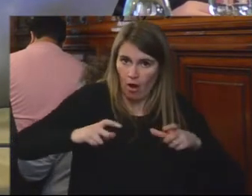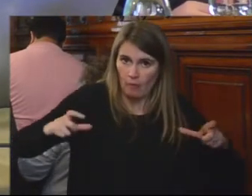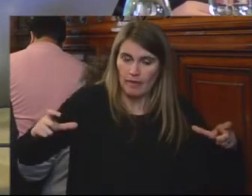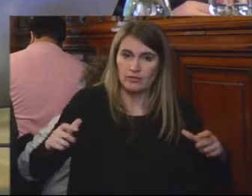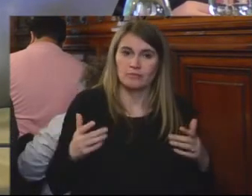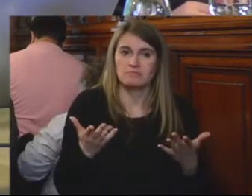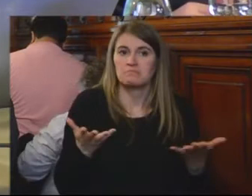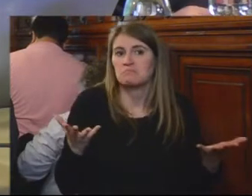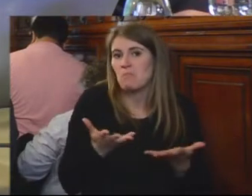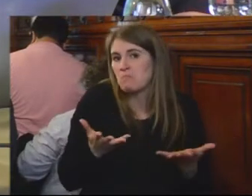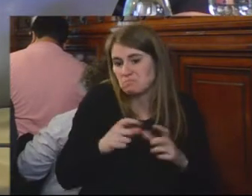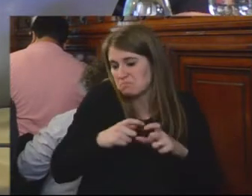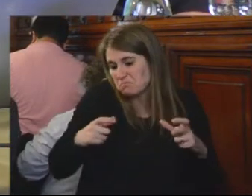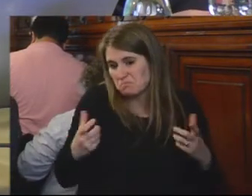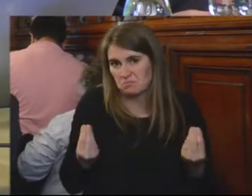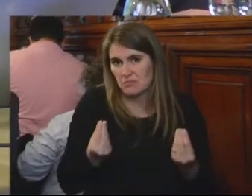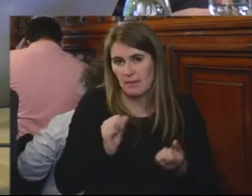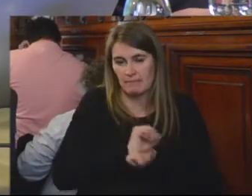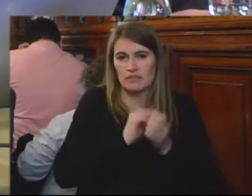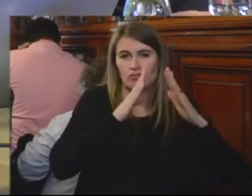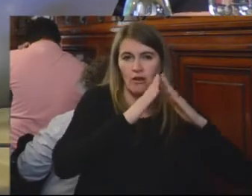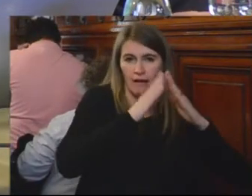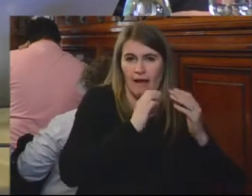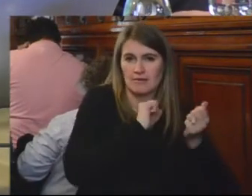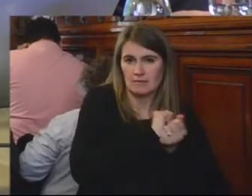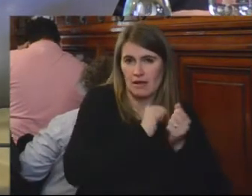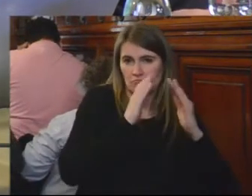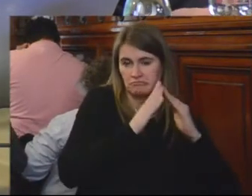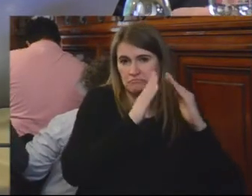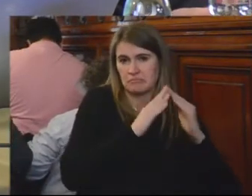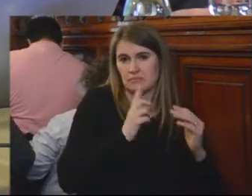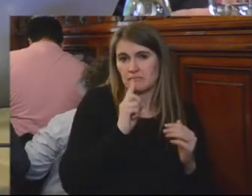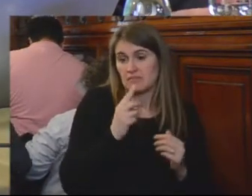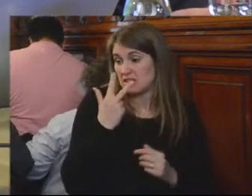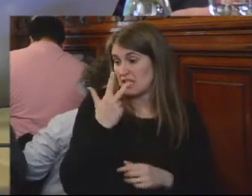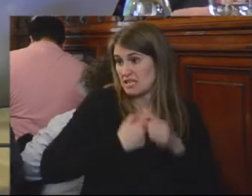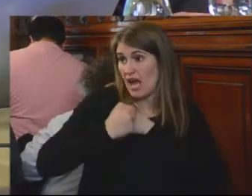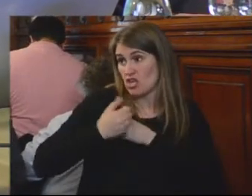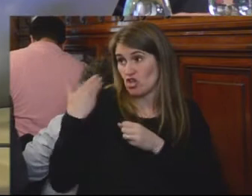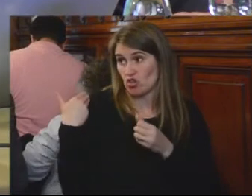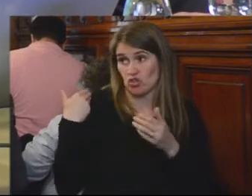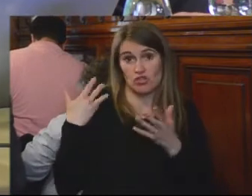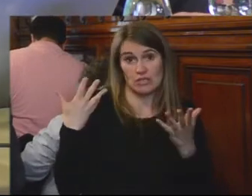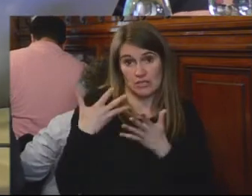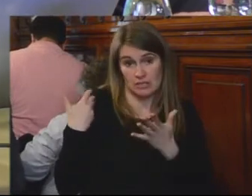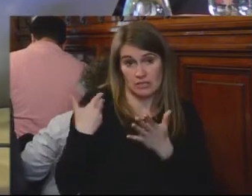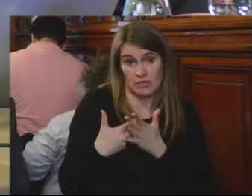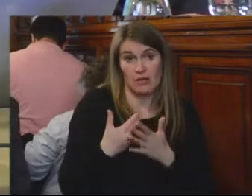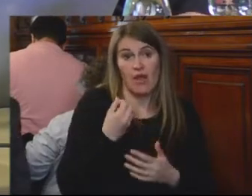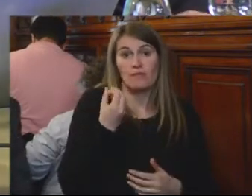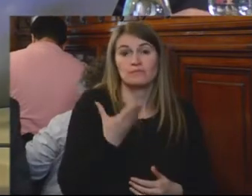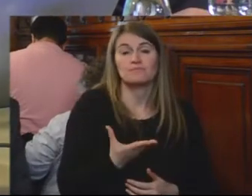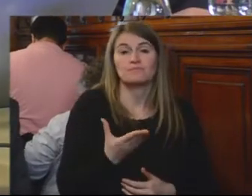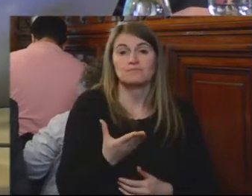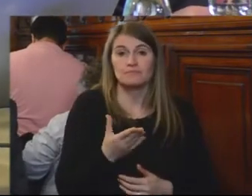significativo de las prisiones domiciliarias se explica más en este salto de tres años por cuestiones que tienen que ver a la razón al